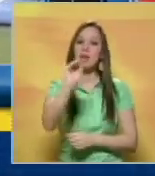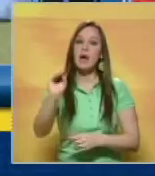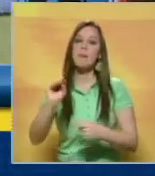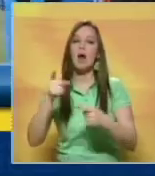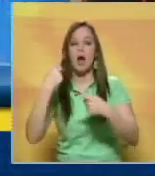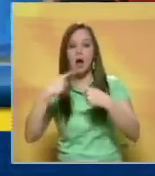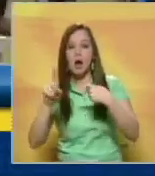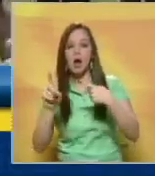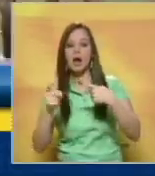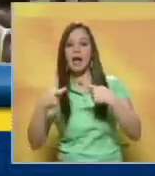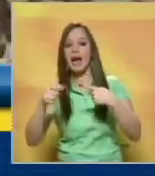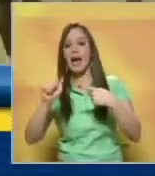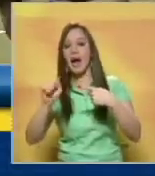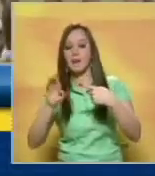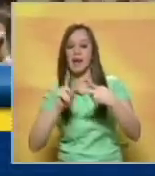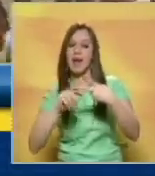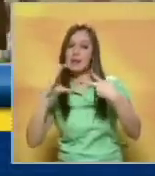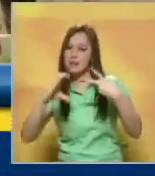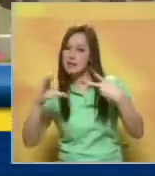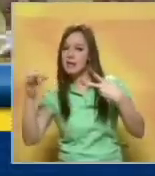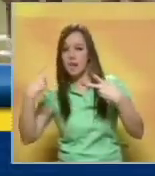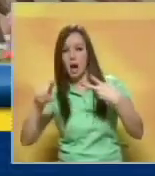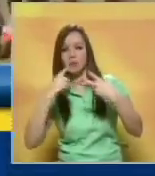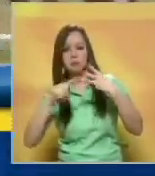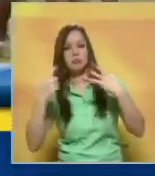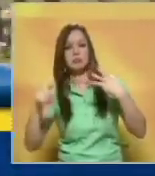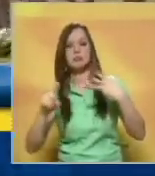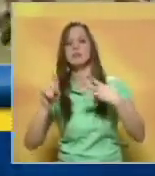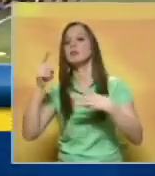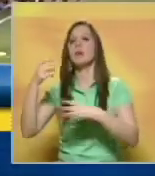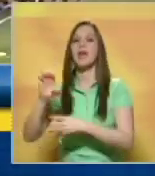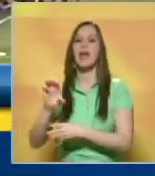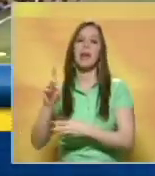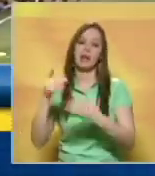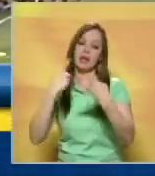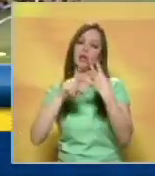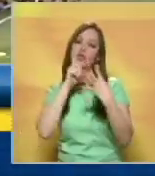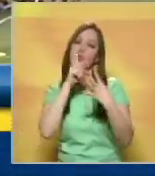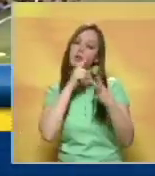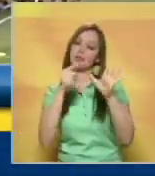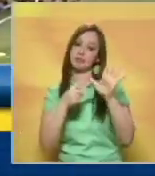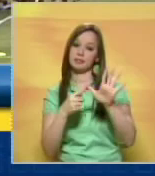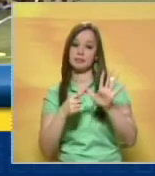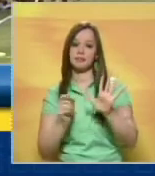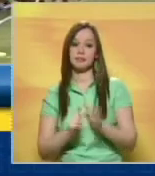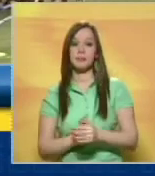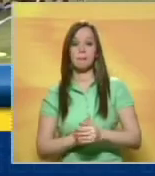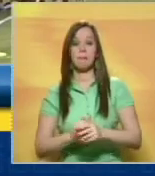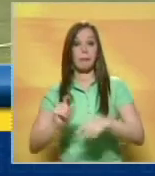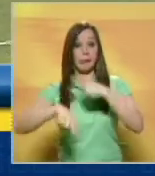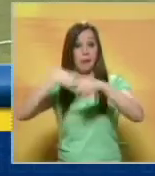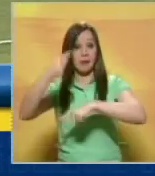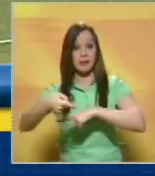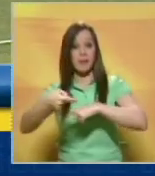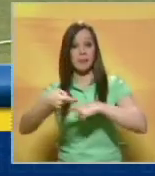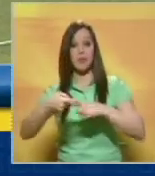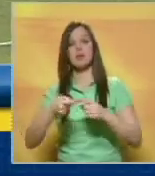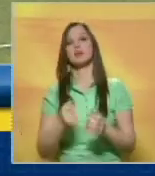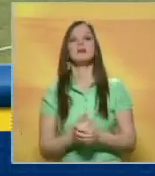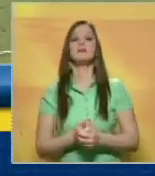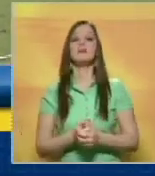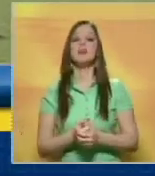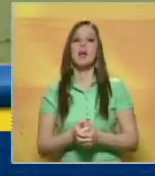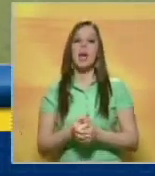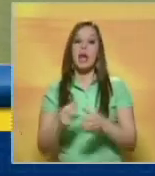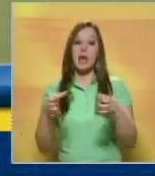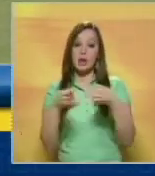Gabriel Sichero, César González y Joandre Orozco, además de Edgar Jiménez, Rafael Romo y Angelo Peña. Luego de esta concentración, se espera que la